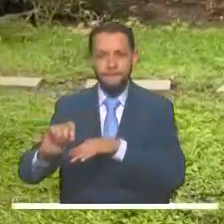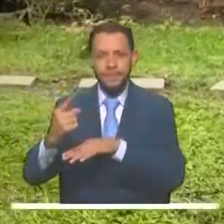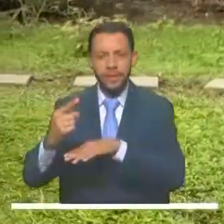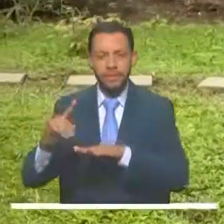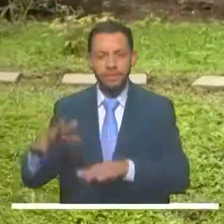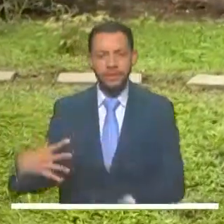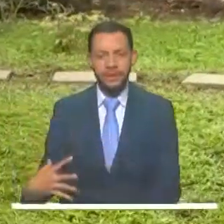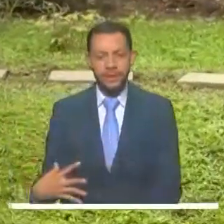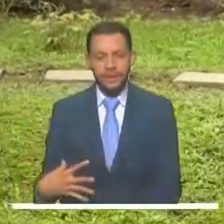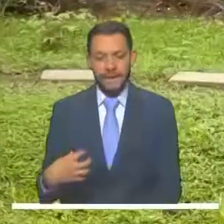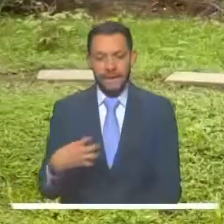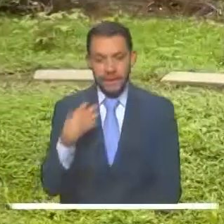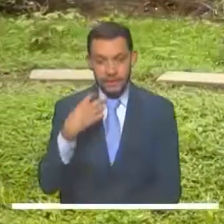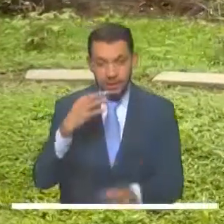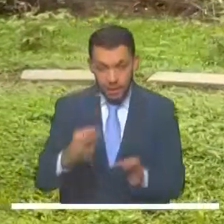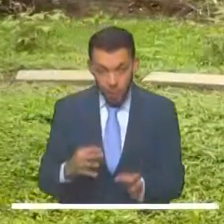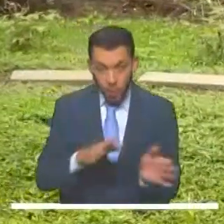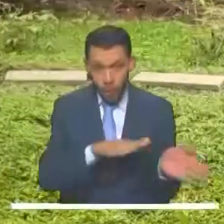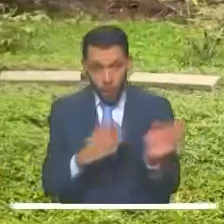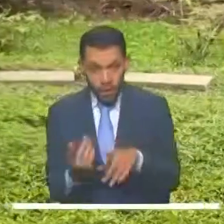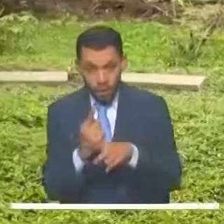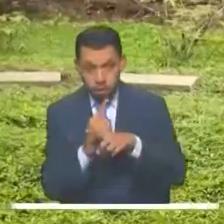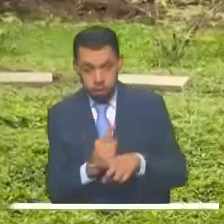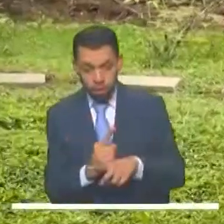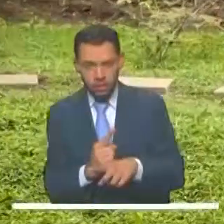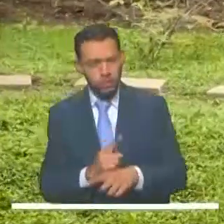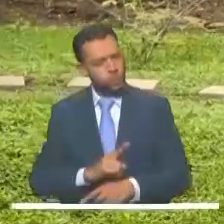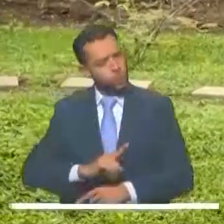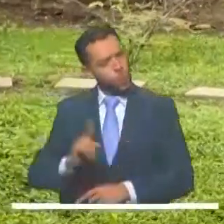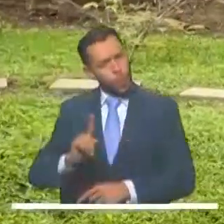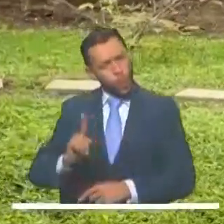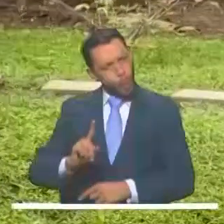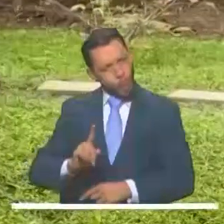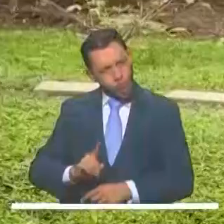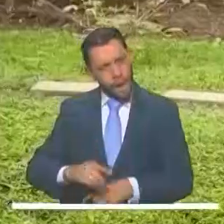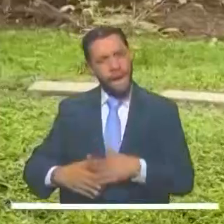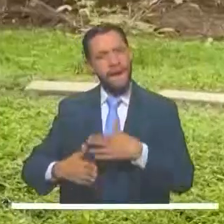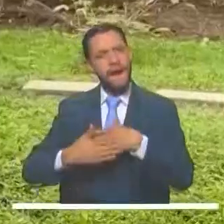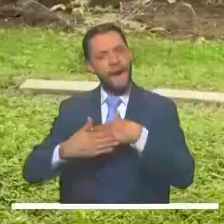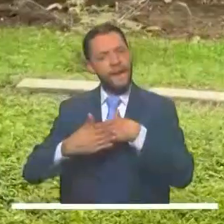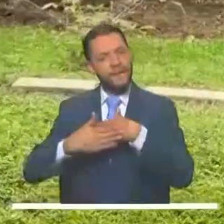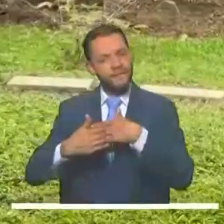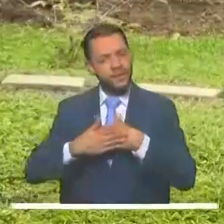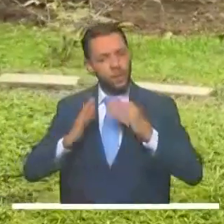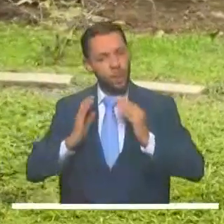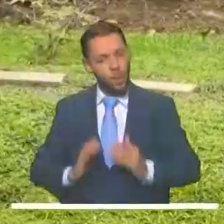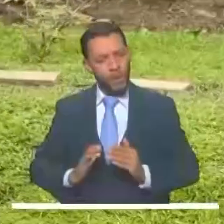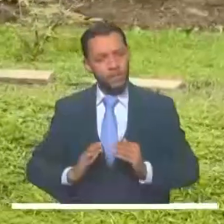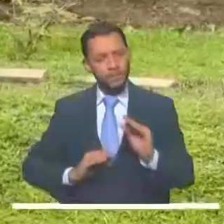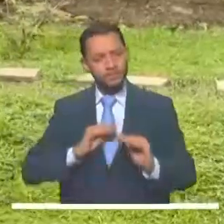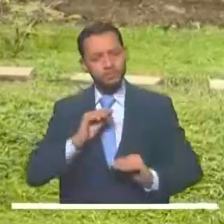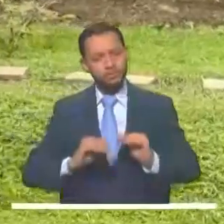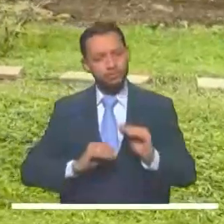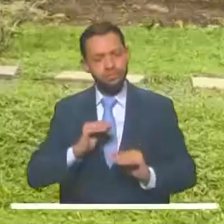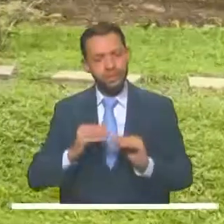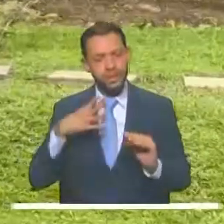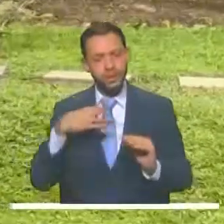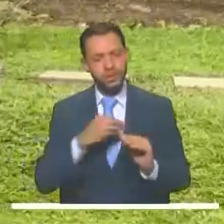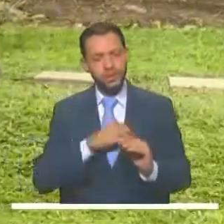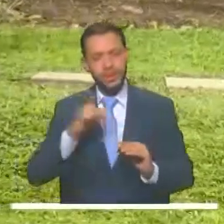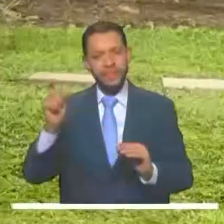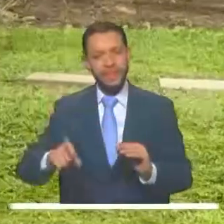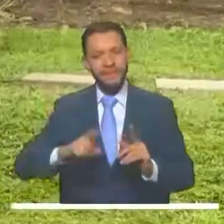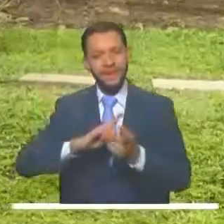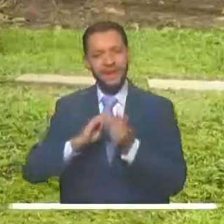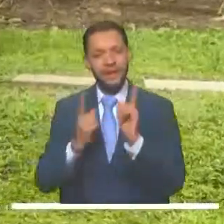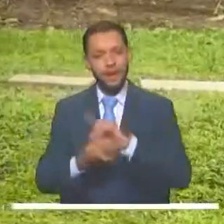no significa muerte cáncer es una manifestación clínica que el cuerpo nos está haciendo para decirnos